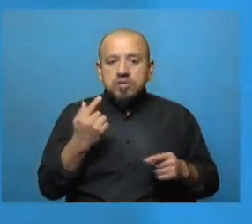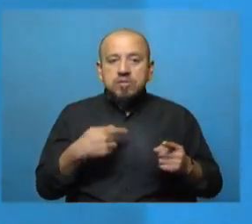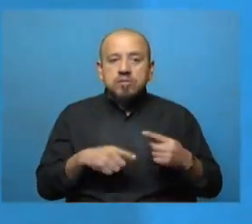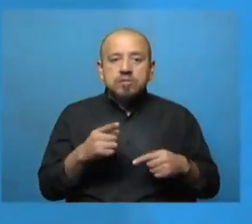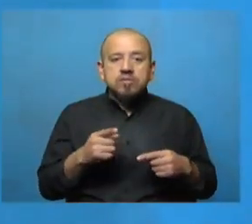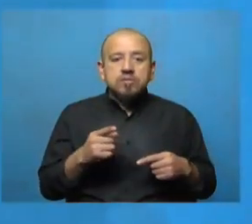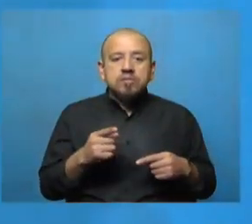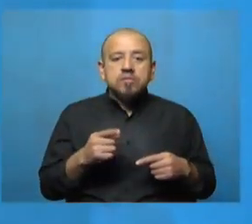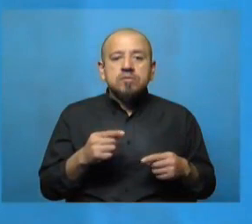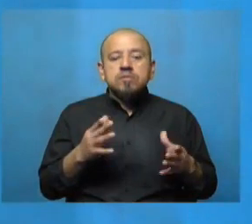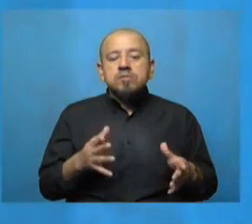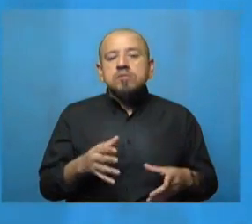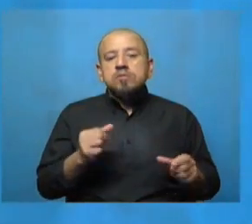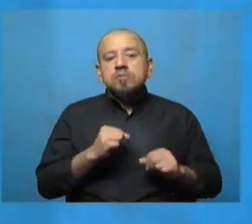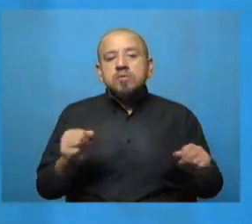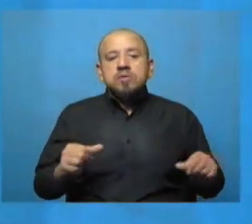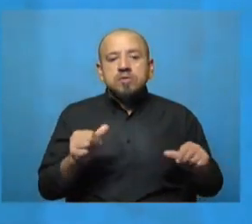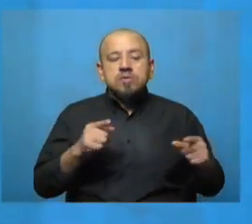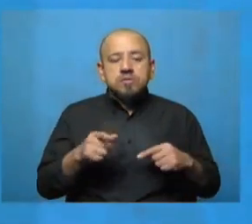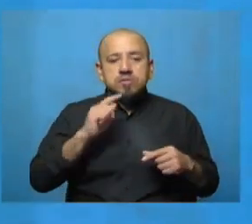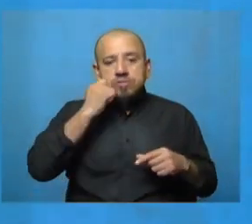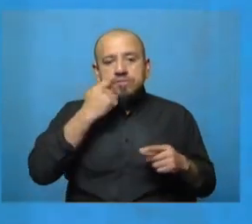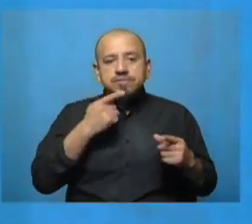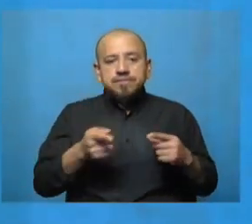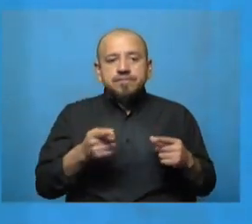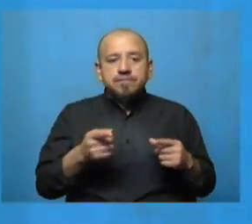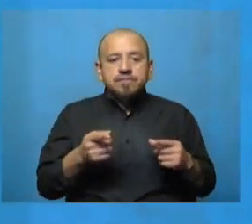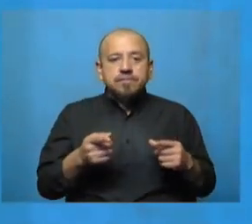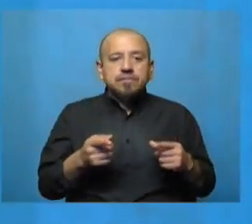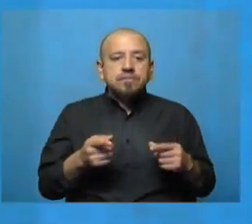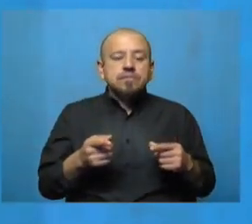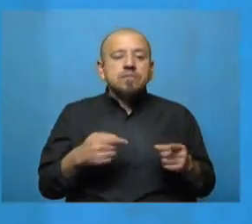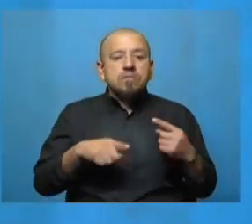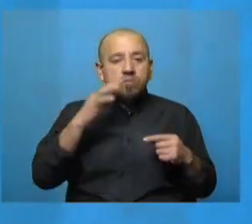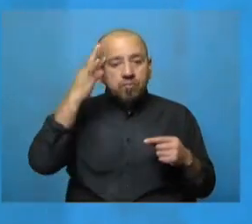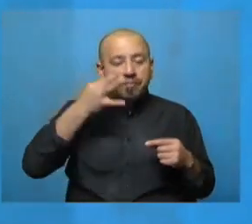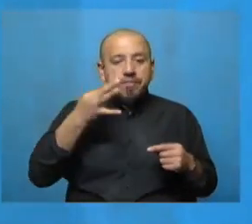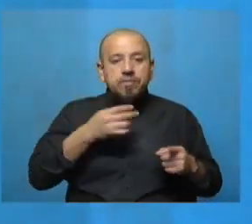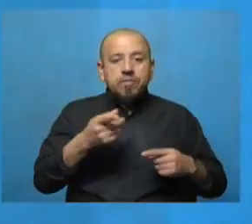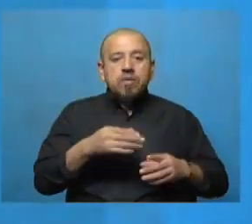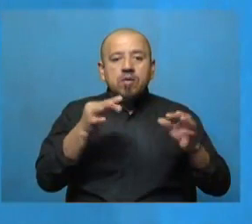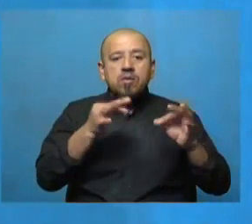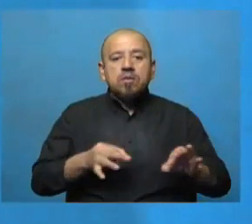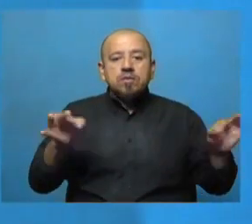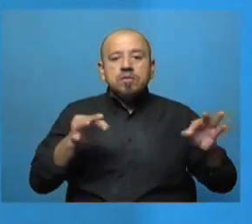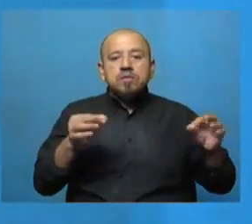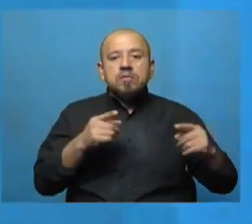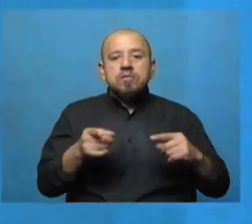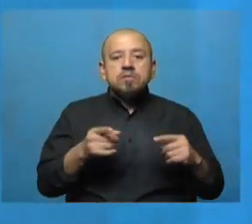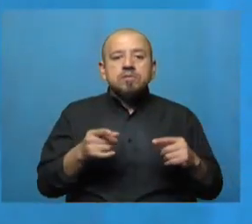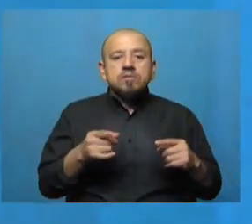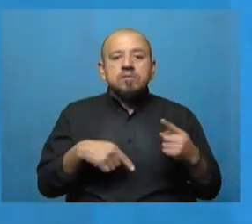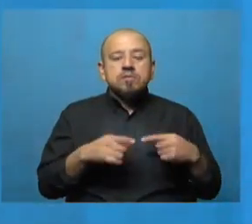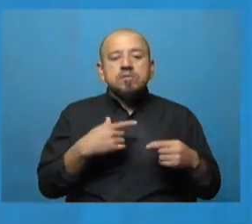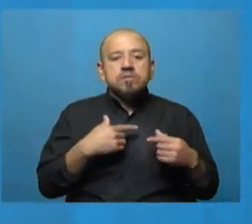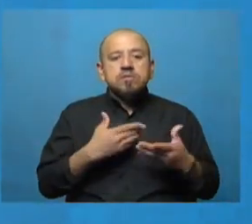me encanta poder hacerlo así me gusta hacerlo así y realmente la conexión que tengo con la música es este es